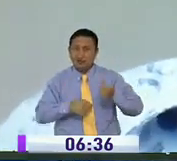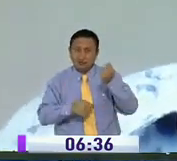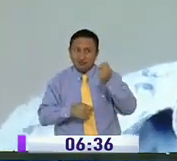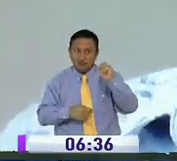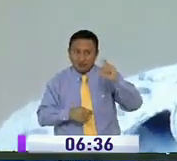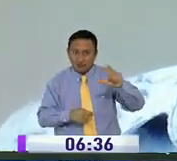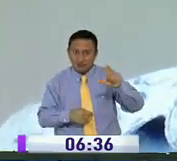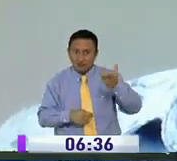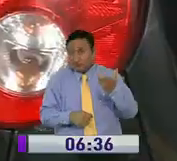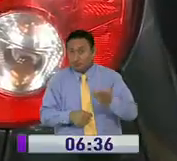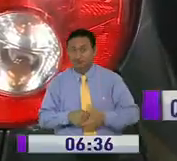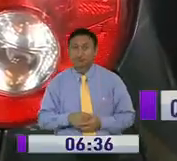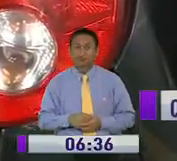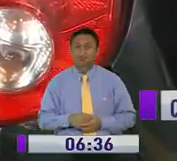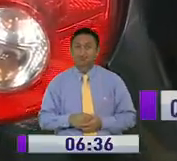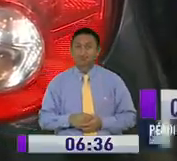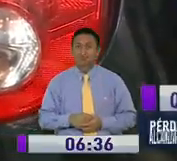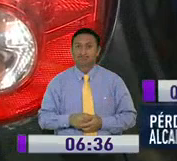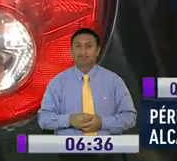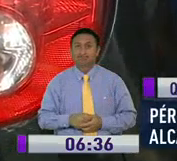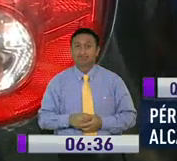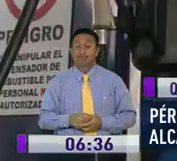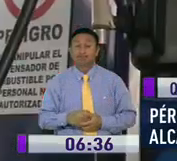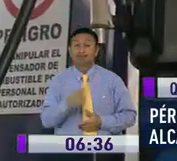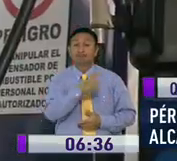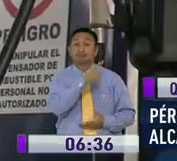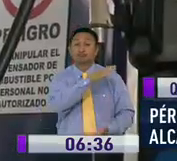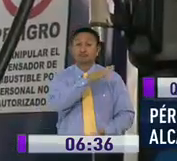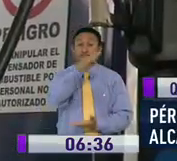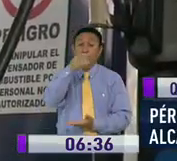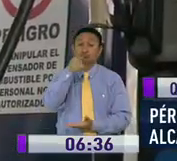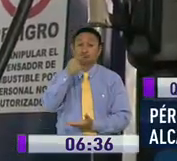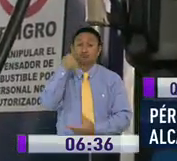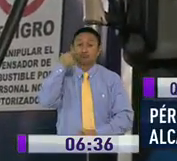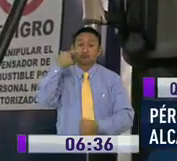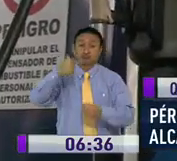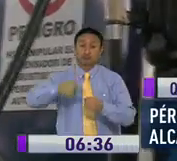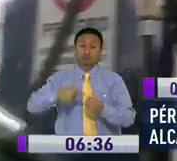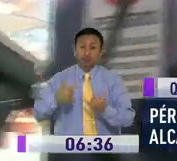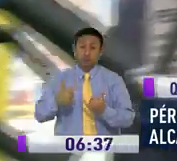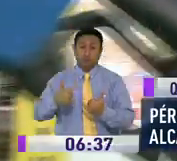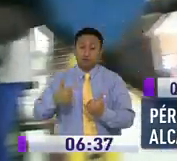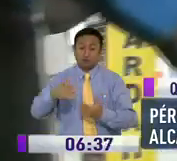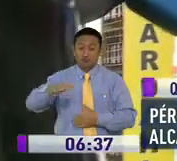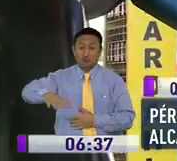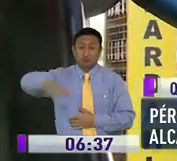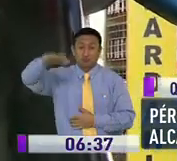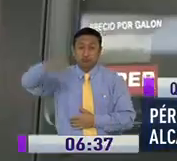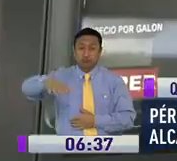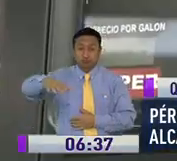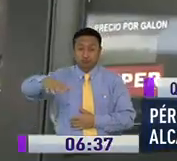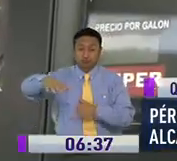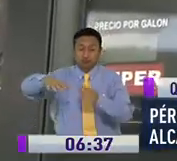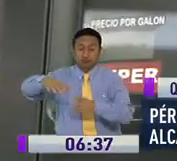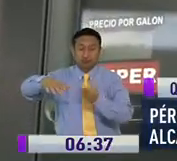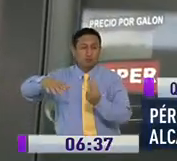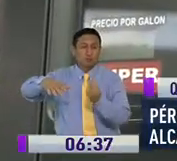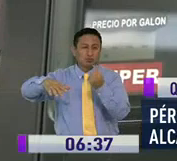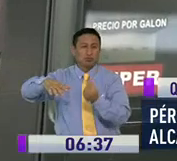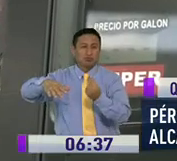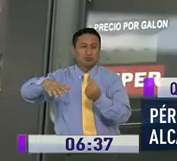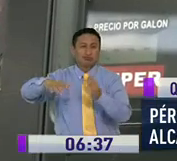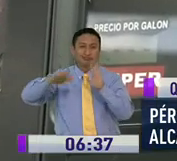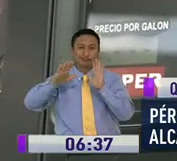los gastos que tienen. A decir del representante, el combustible que está en los tanques produciría un lucro